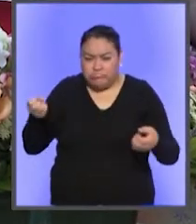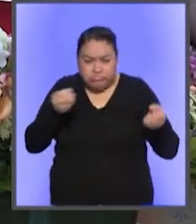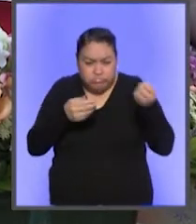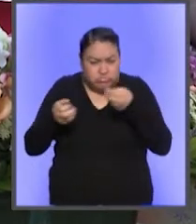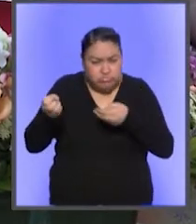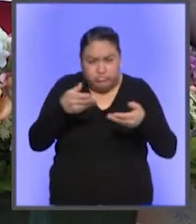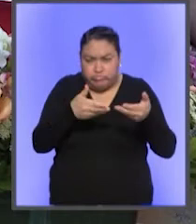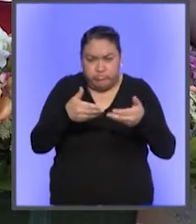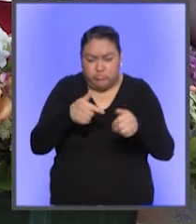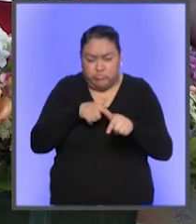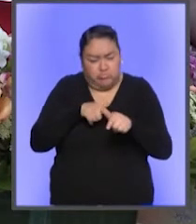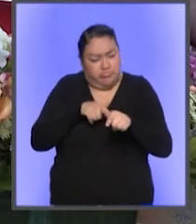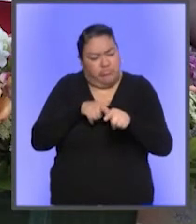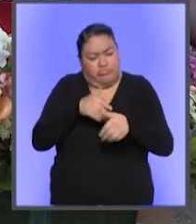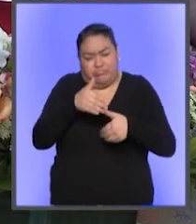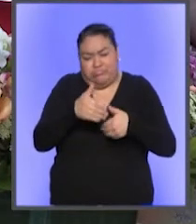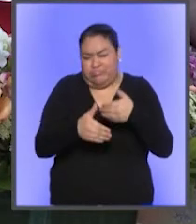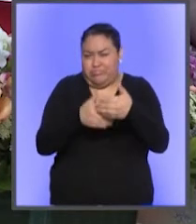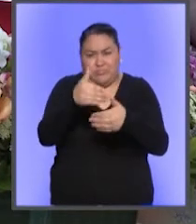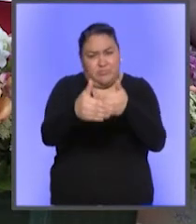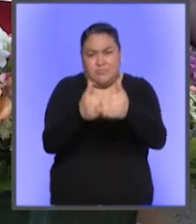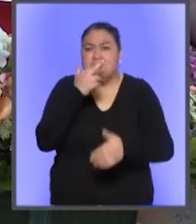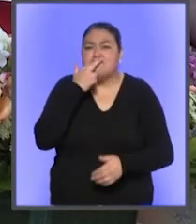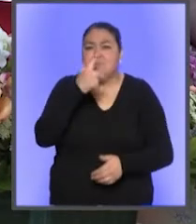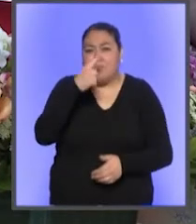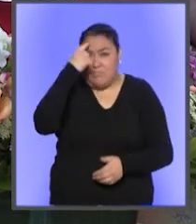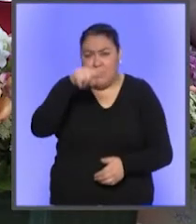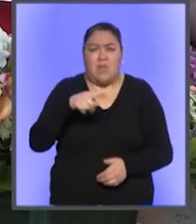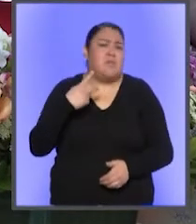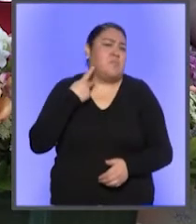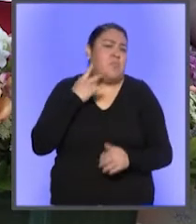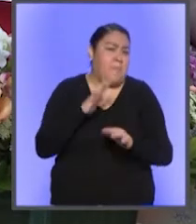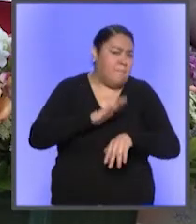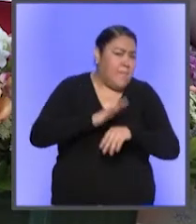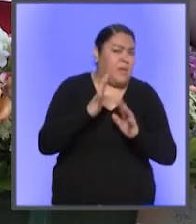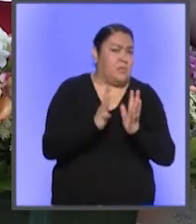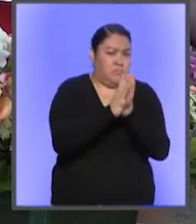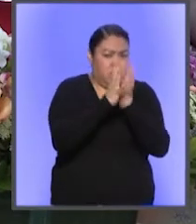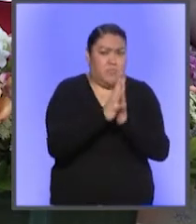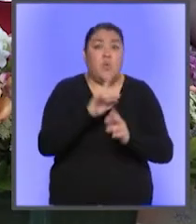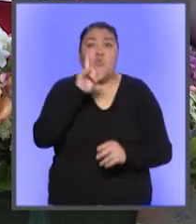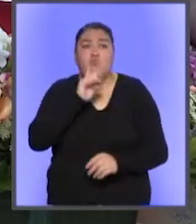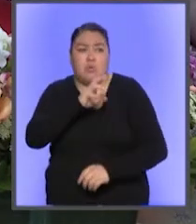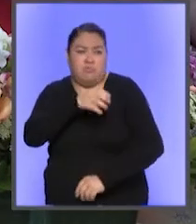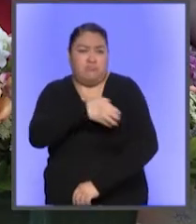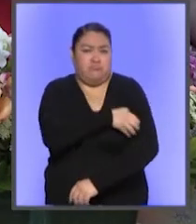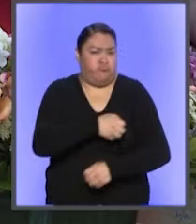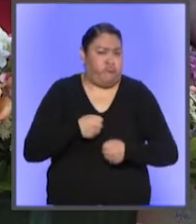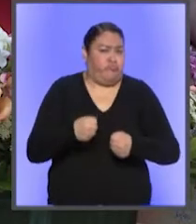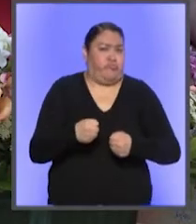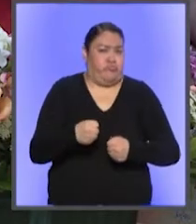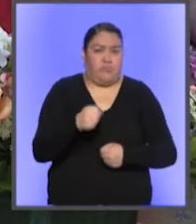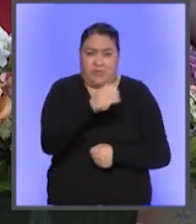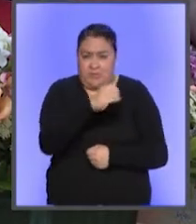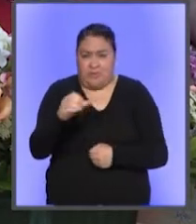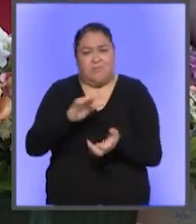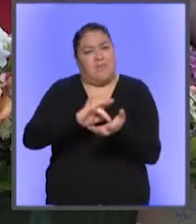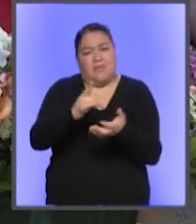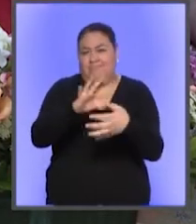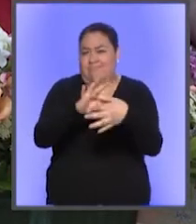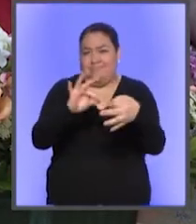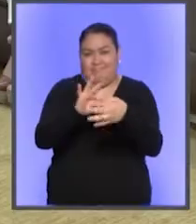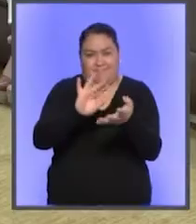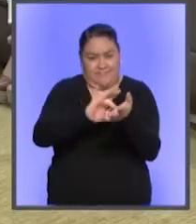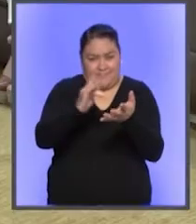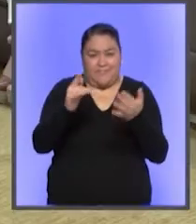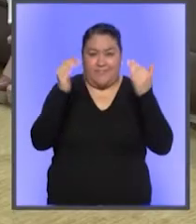sin duda Va a seguir fortaleciendo la participación política el empoderamiento de las mujeres Rurales Muchas gracias por